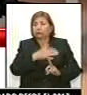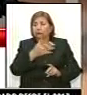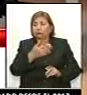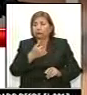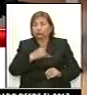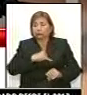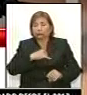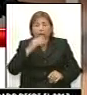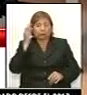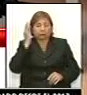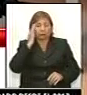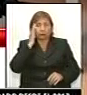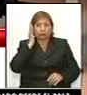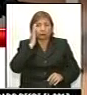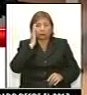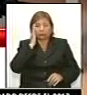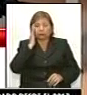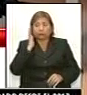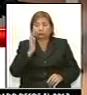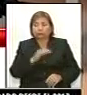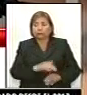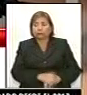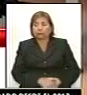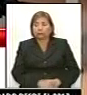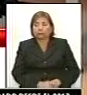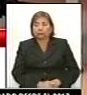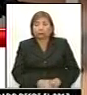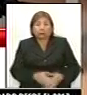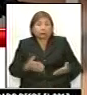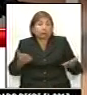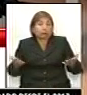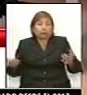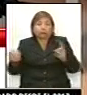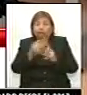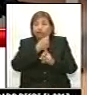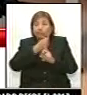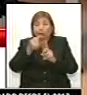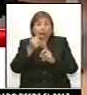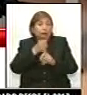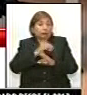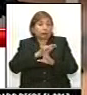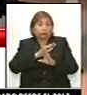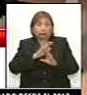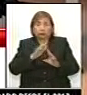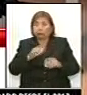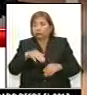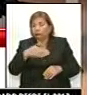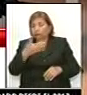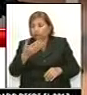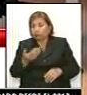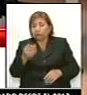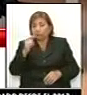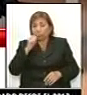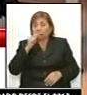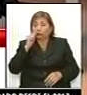Yo sé, digamos, como dije, como no hay violencia de por medio, ahí está,